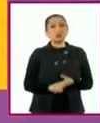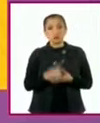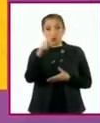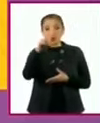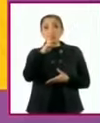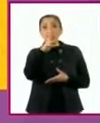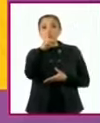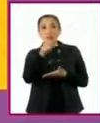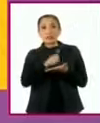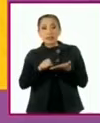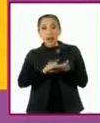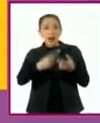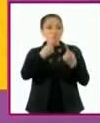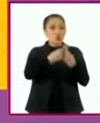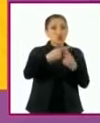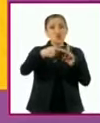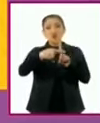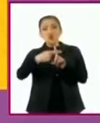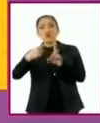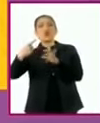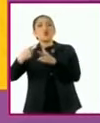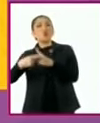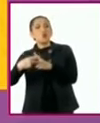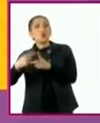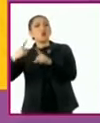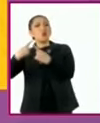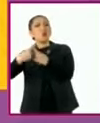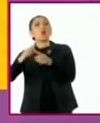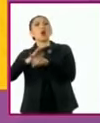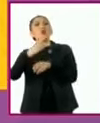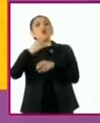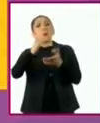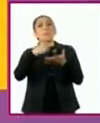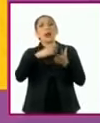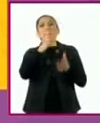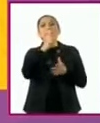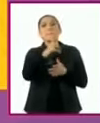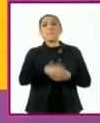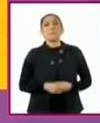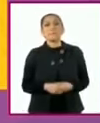Escriban las respuestas en sus libretas para cotejarlas más adelante.